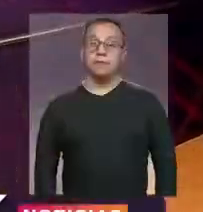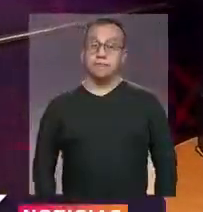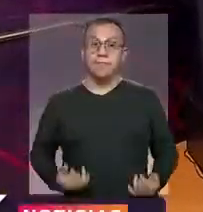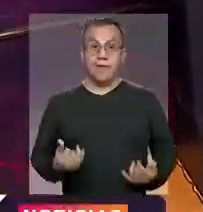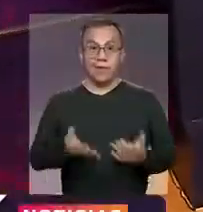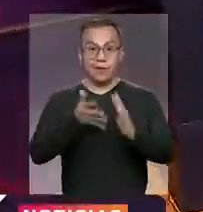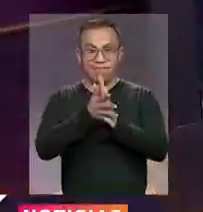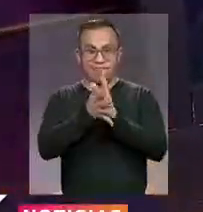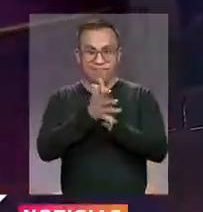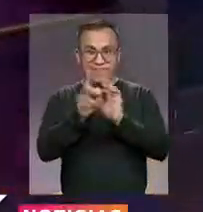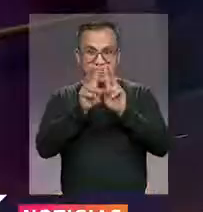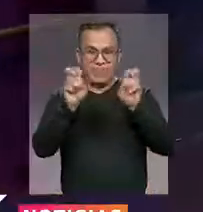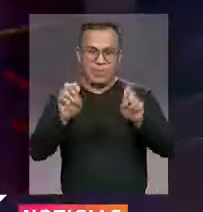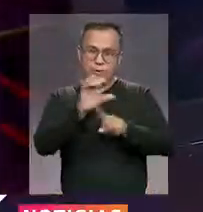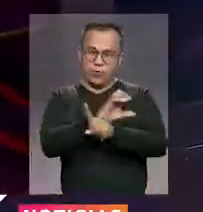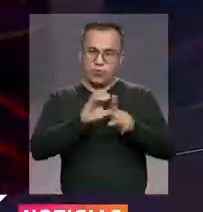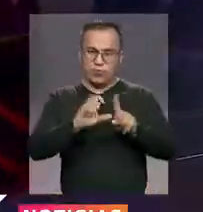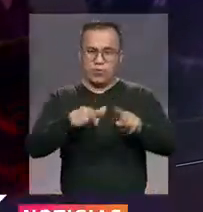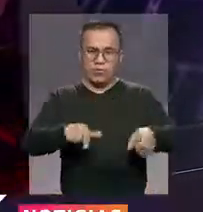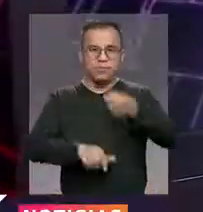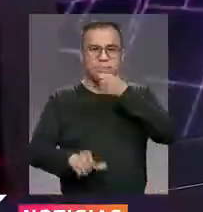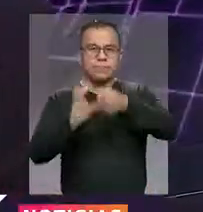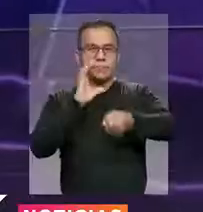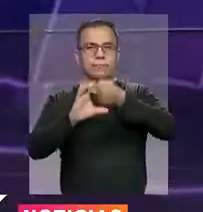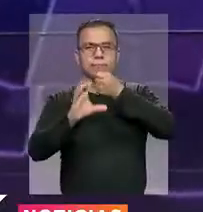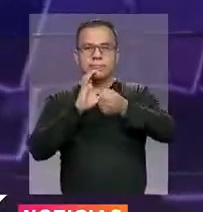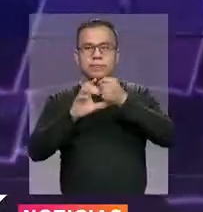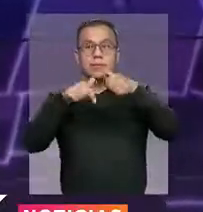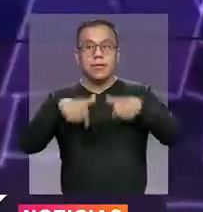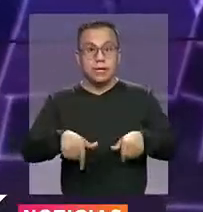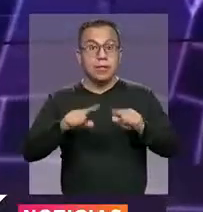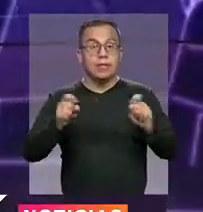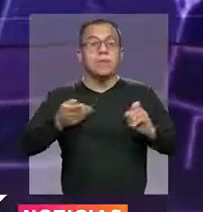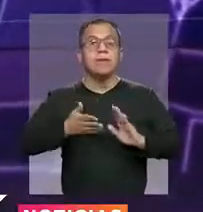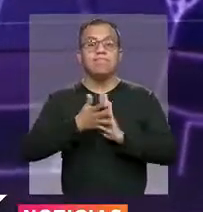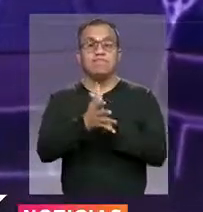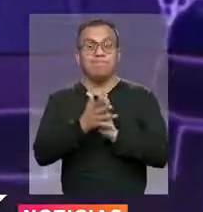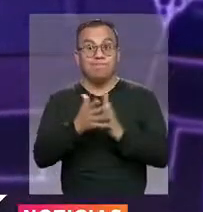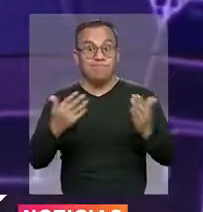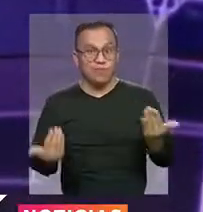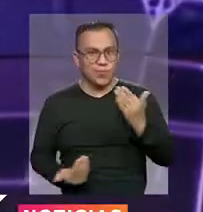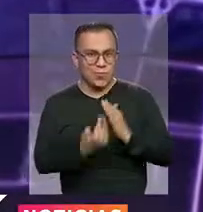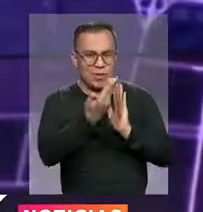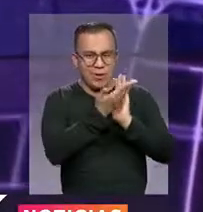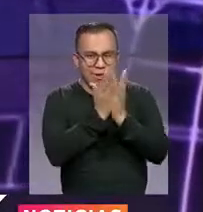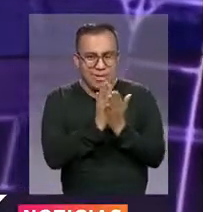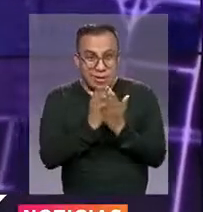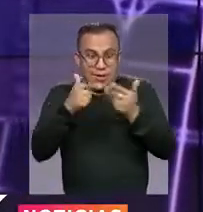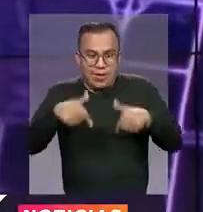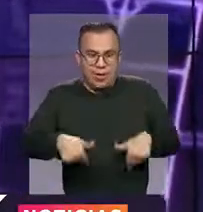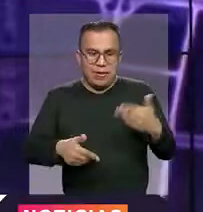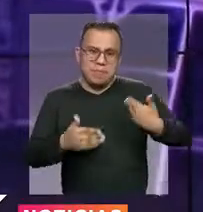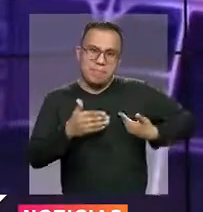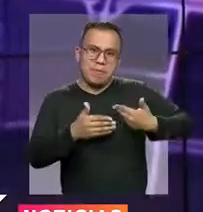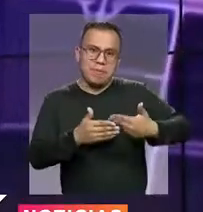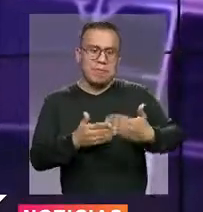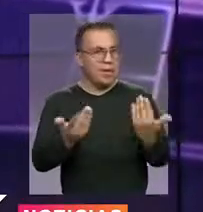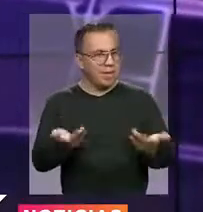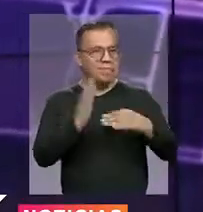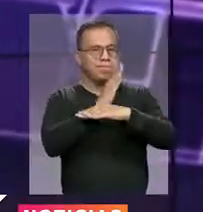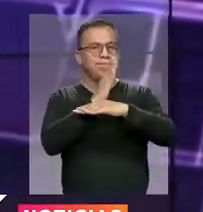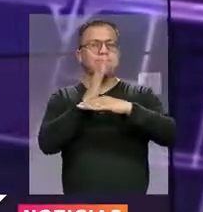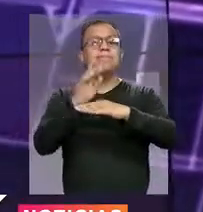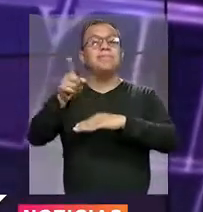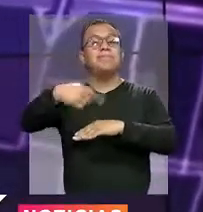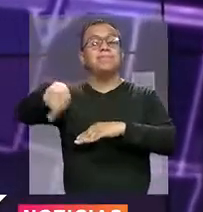Y continuamos con toda la información cultural en Noticias Capital. Y aquí les presentamos los lanzamientos literarios que por estos días se toman las librerías de la